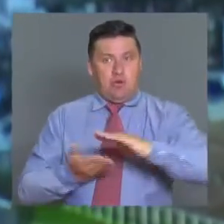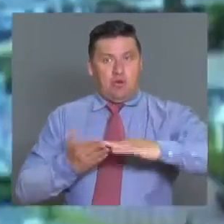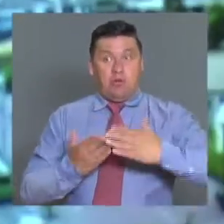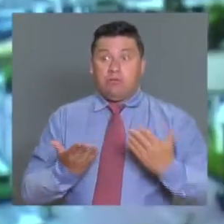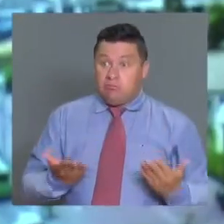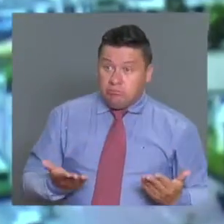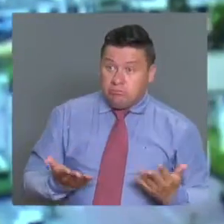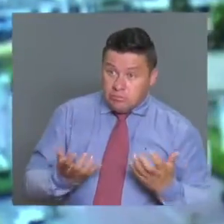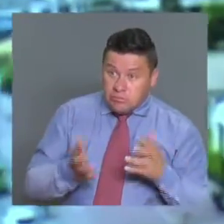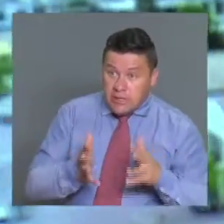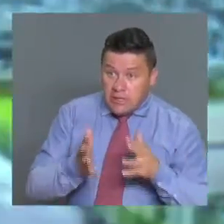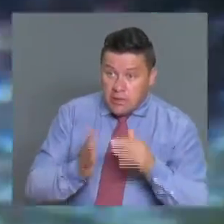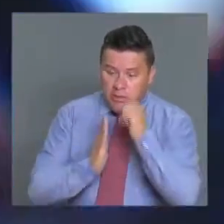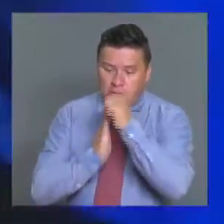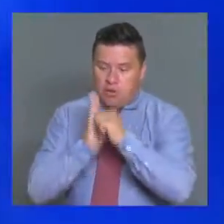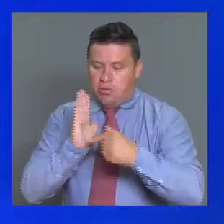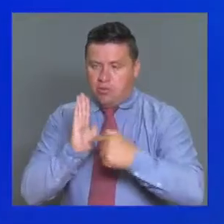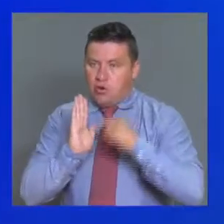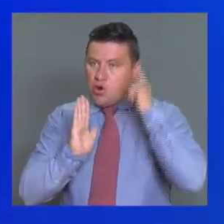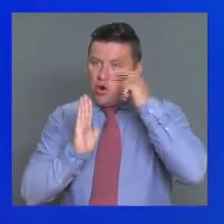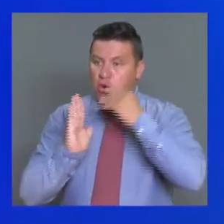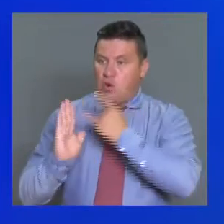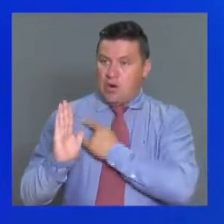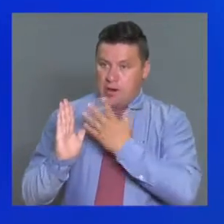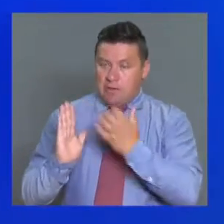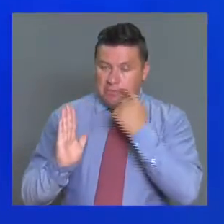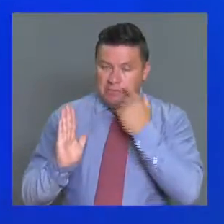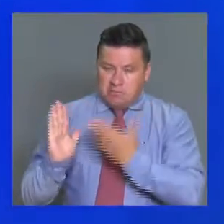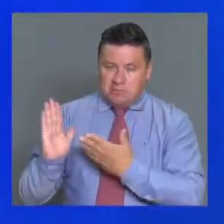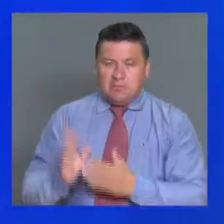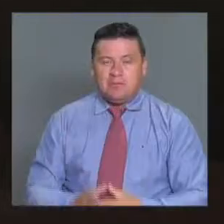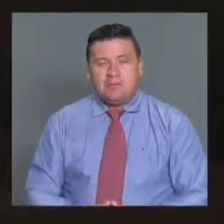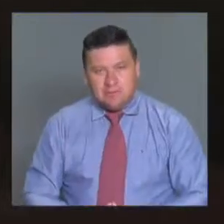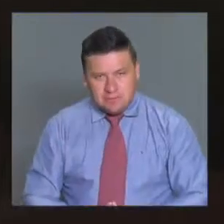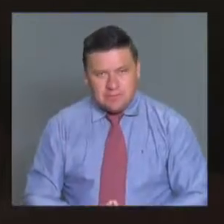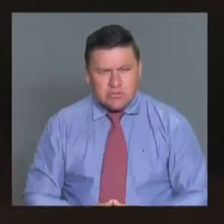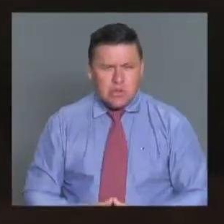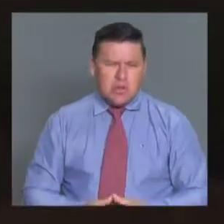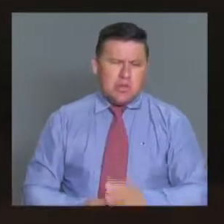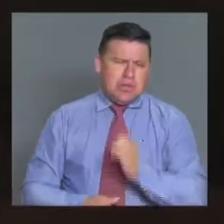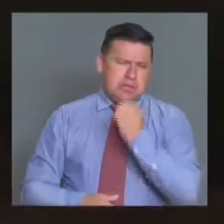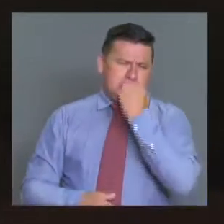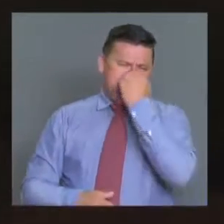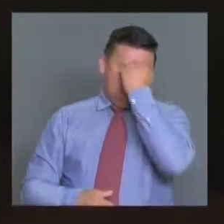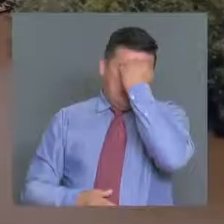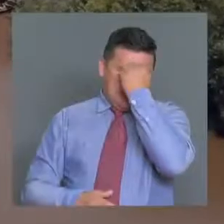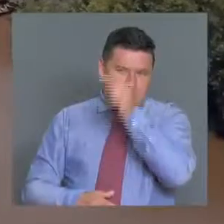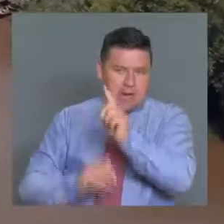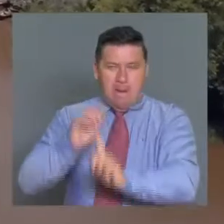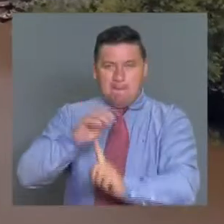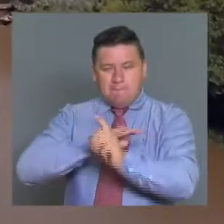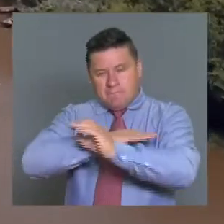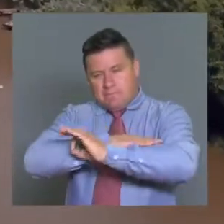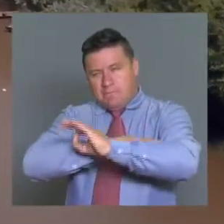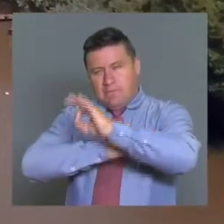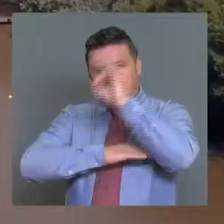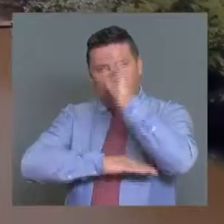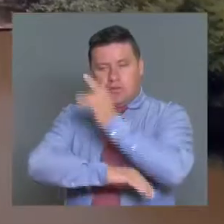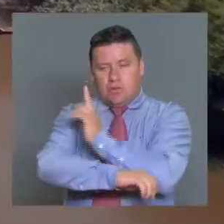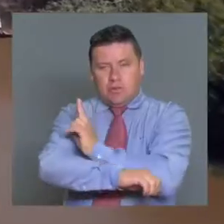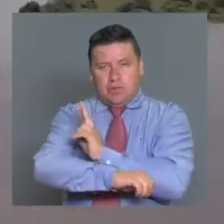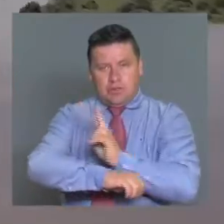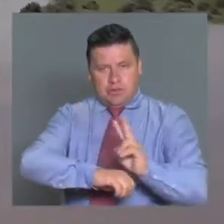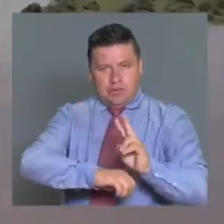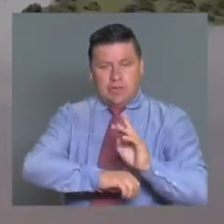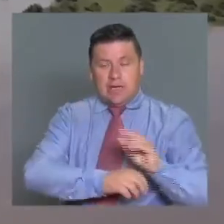se educará en programas de educación superior veamos con un ardiente de luna y sol el vichada leer altivez